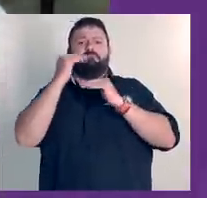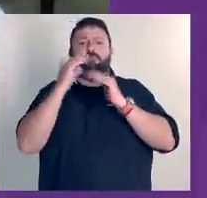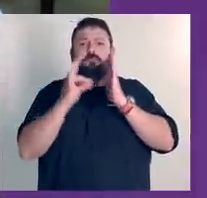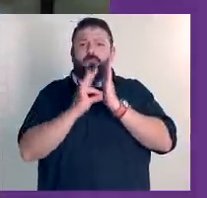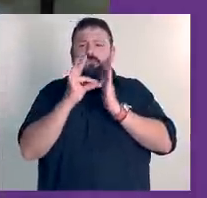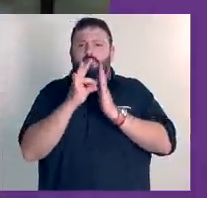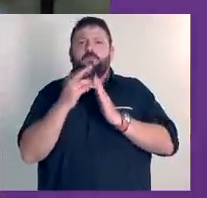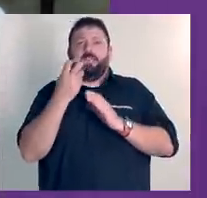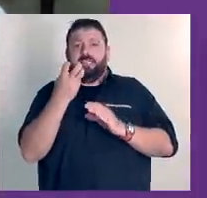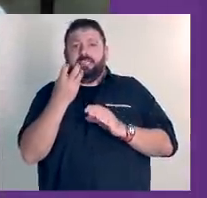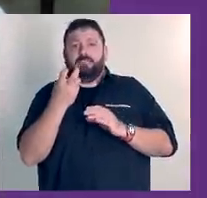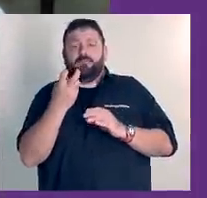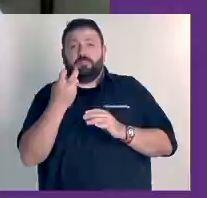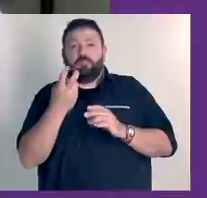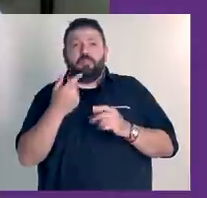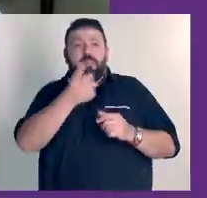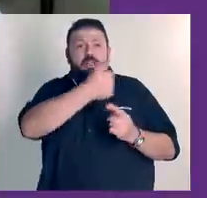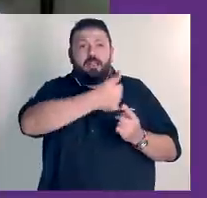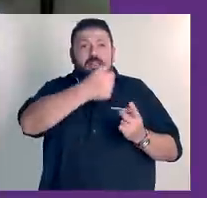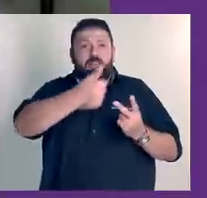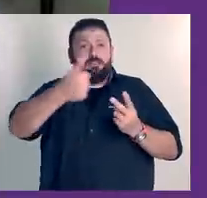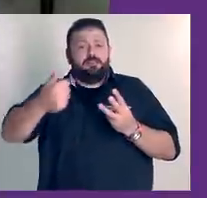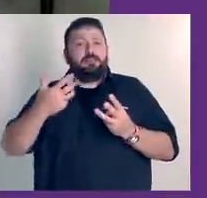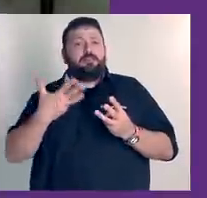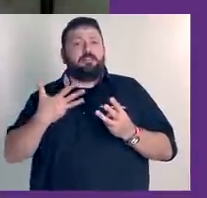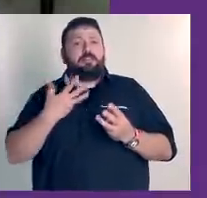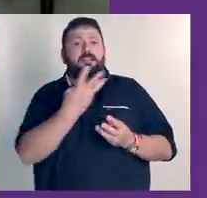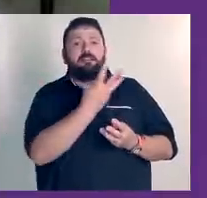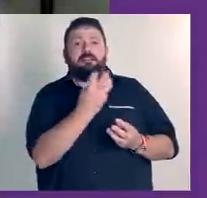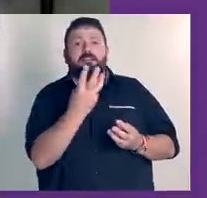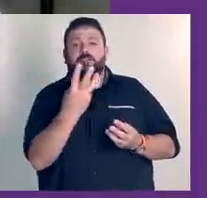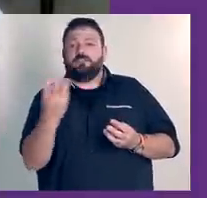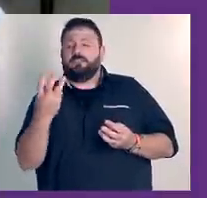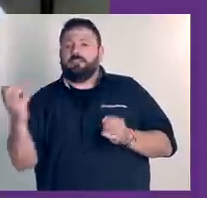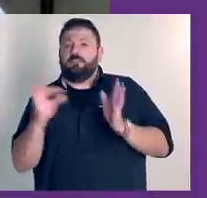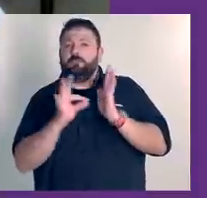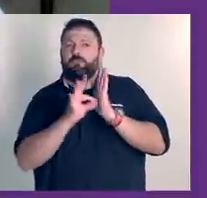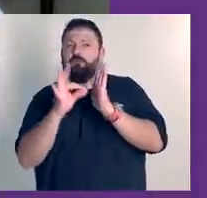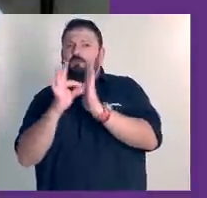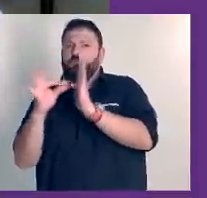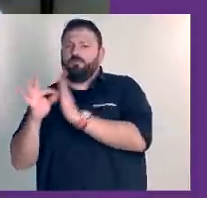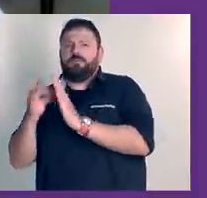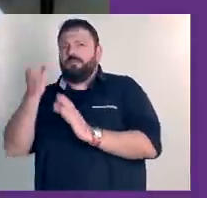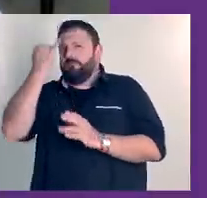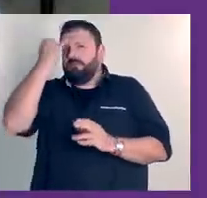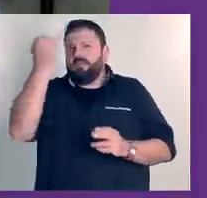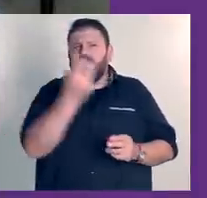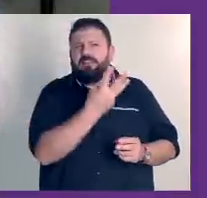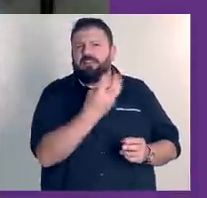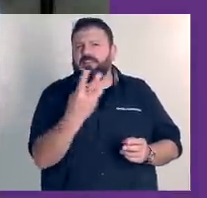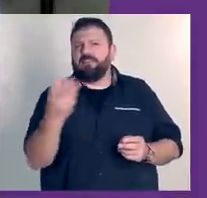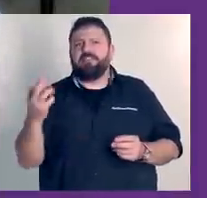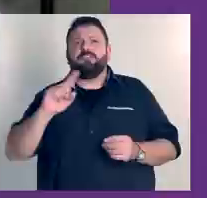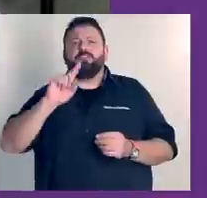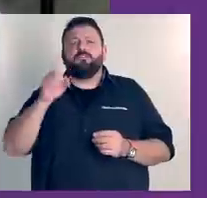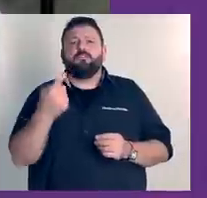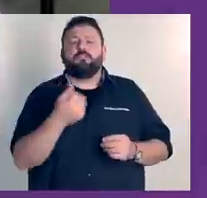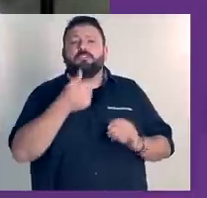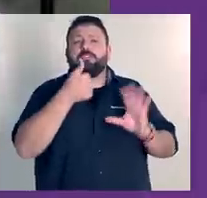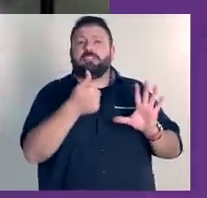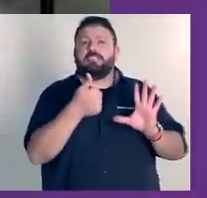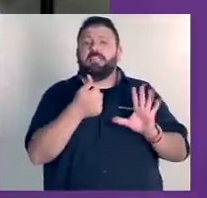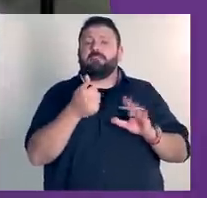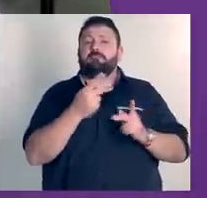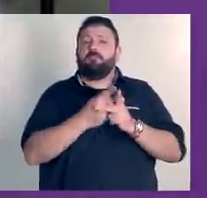uno de esos tres al menos tenga 300 puntos. Pero tú ponte a pensar, 300 puntos son 6 productos en 30 días.